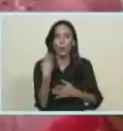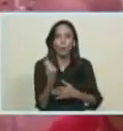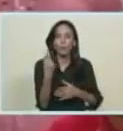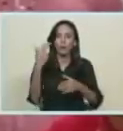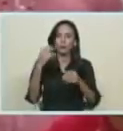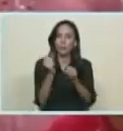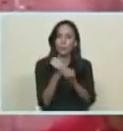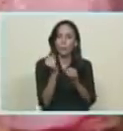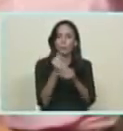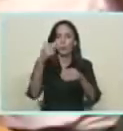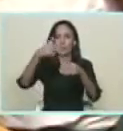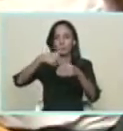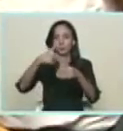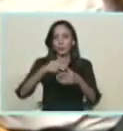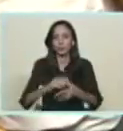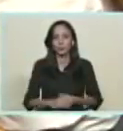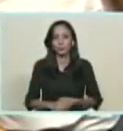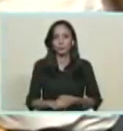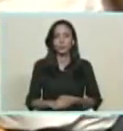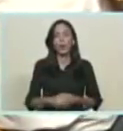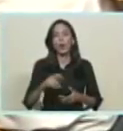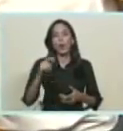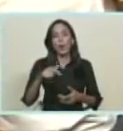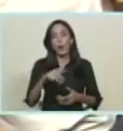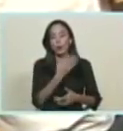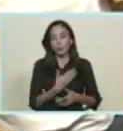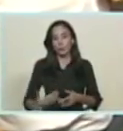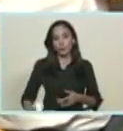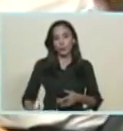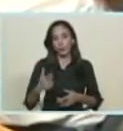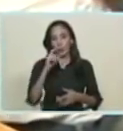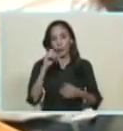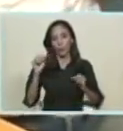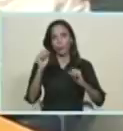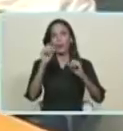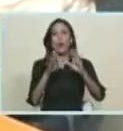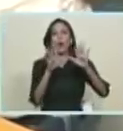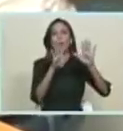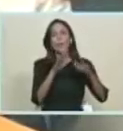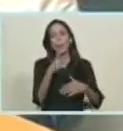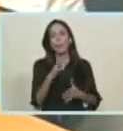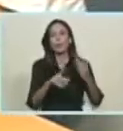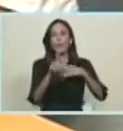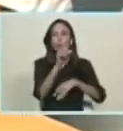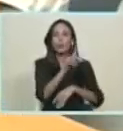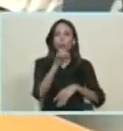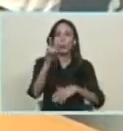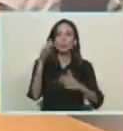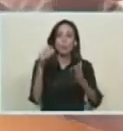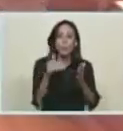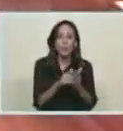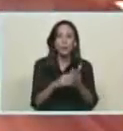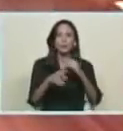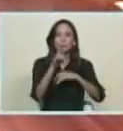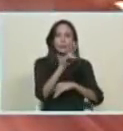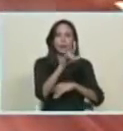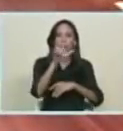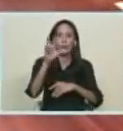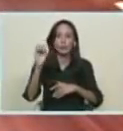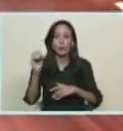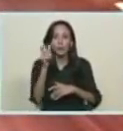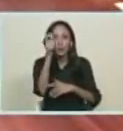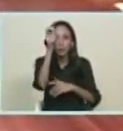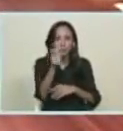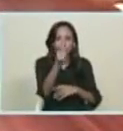acá. Estamos conformados hoy en día, comandante presidente, por 12.230 jóvenes que hacen vida dentro de la